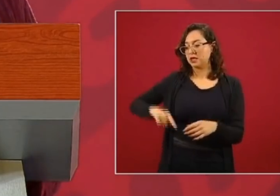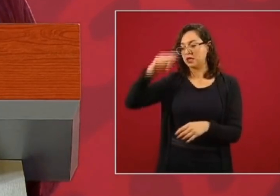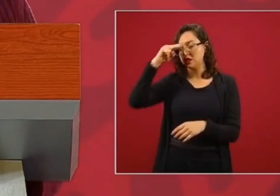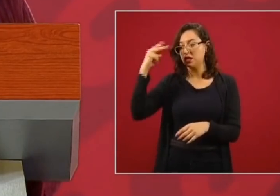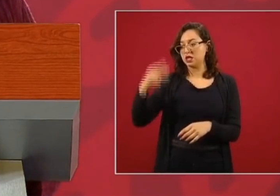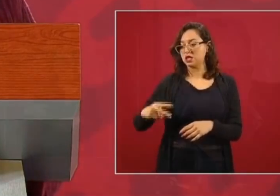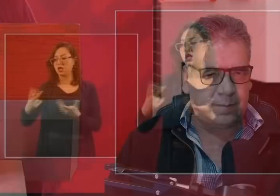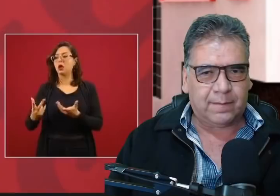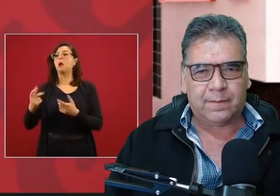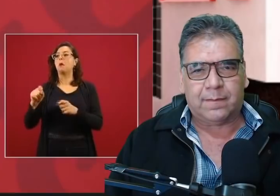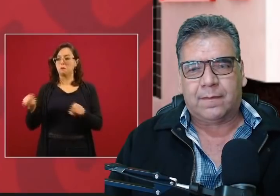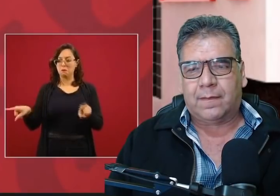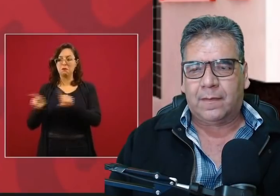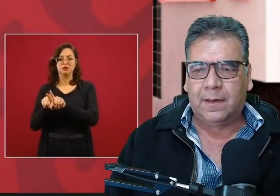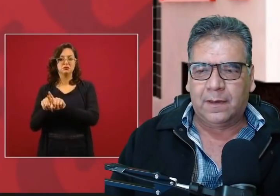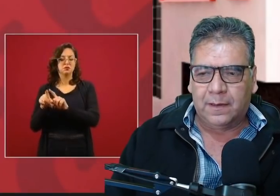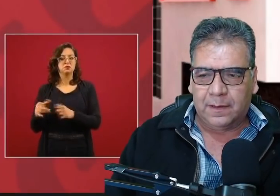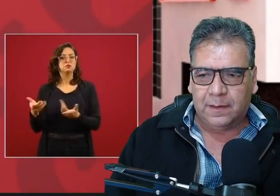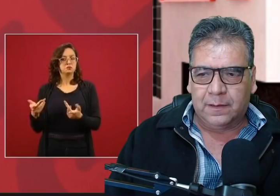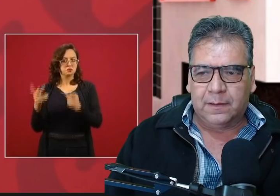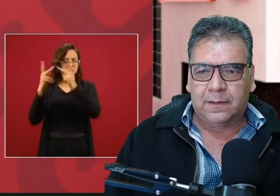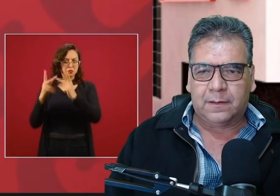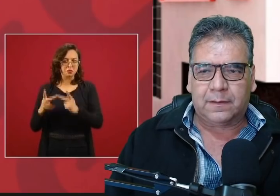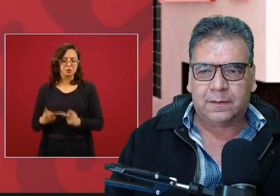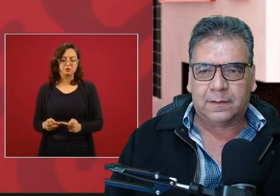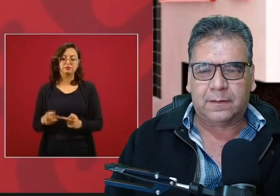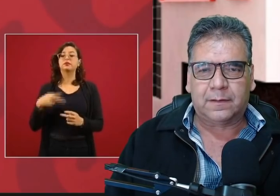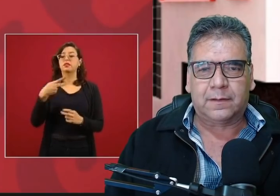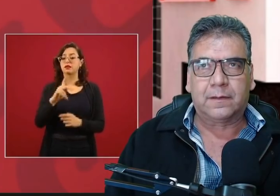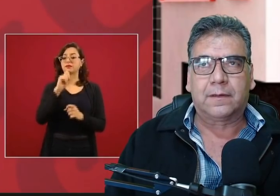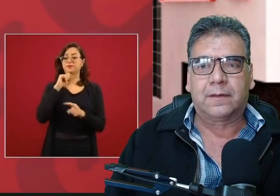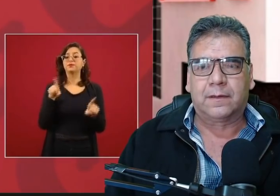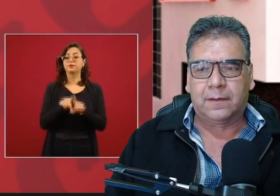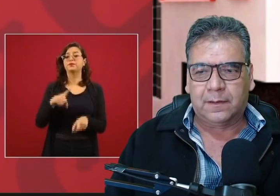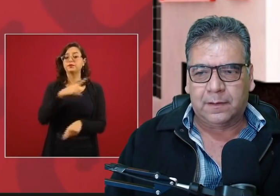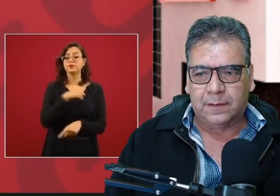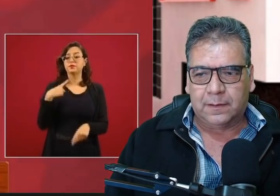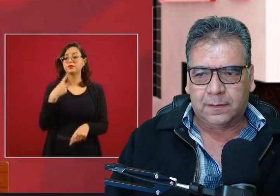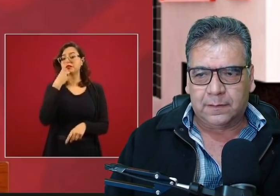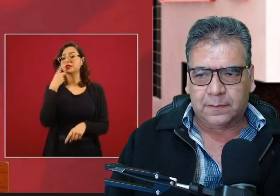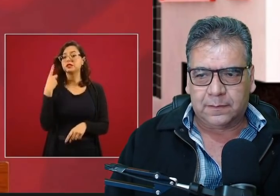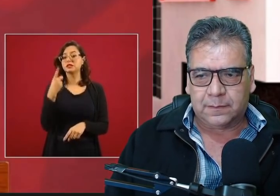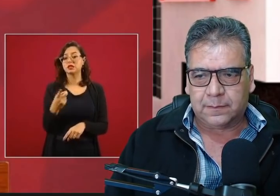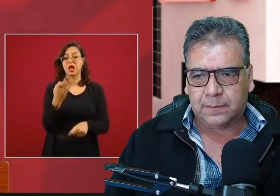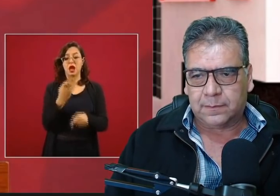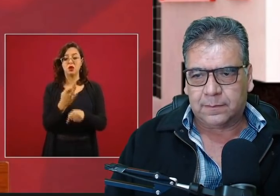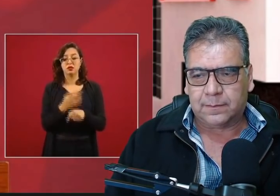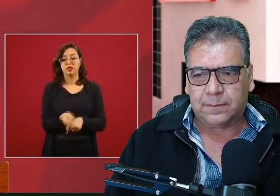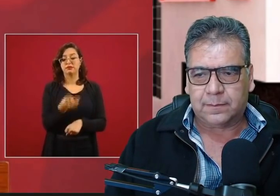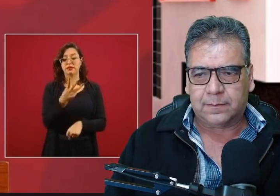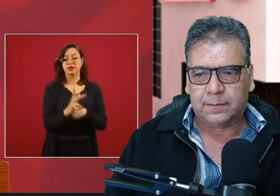importante. Pero también decir que el acuerdo es un acuerdo que se da en un contexto donde